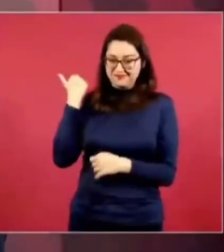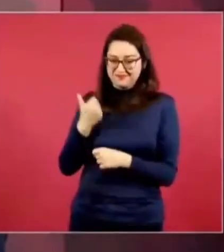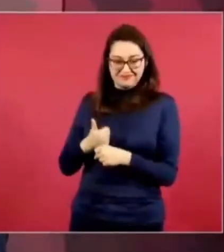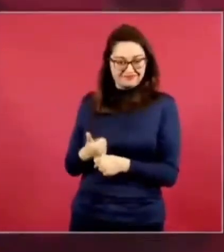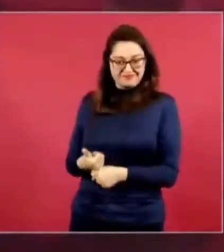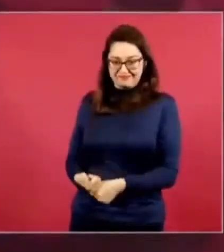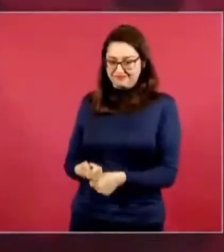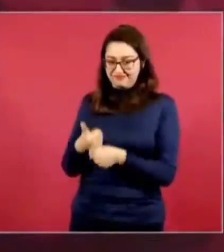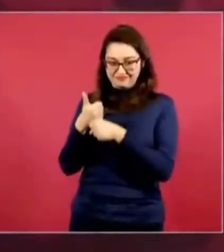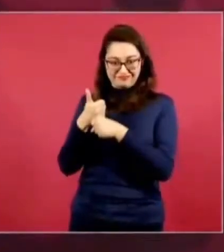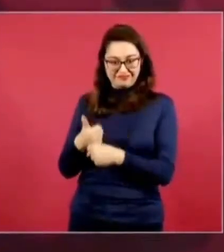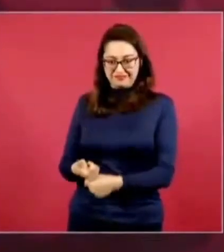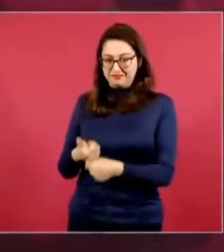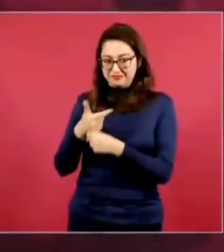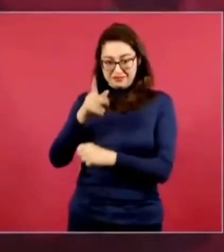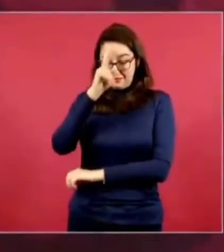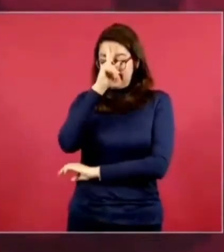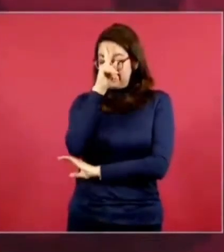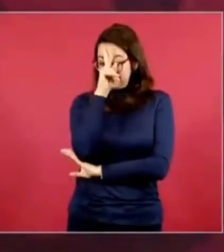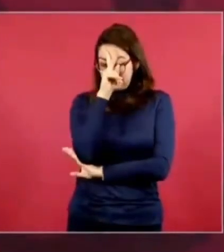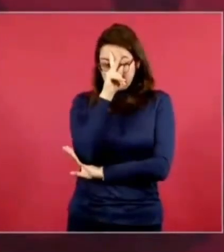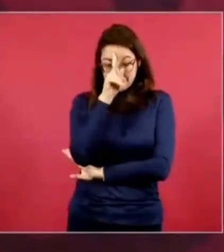infierno verde